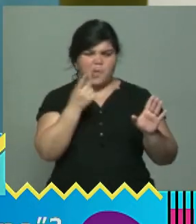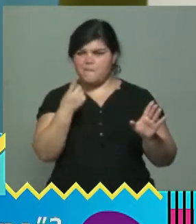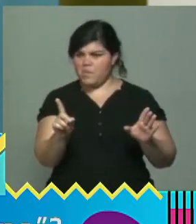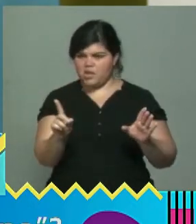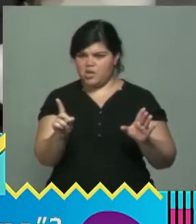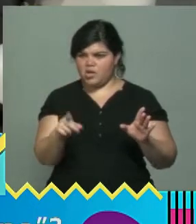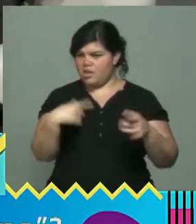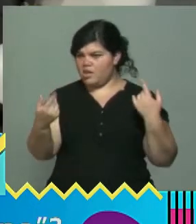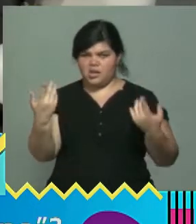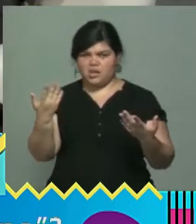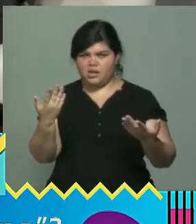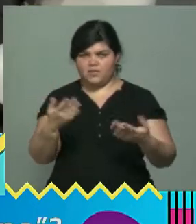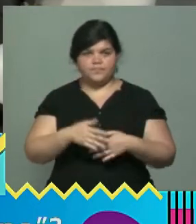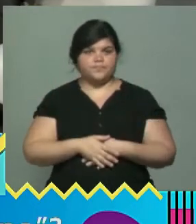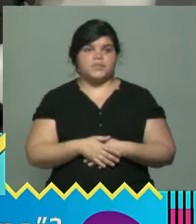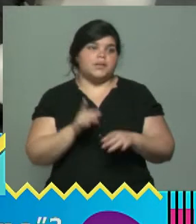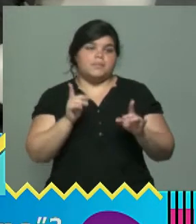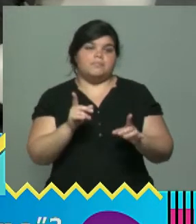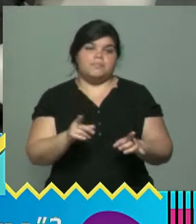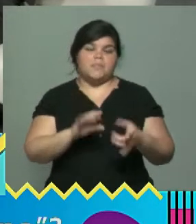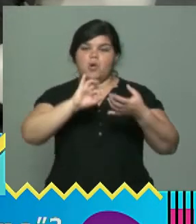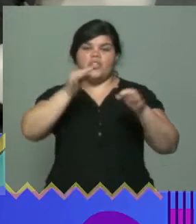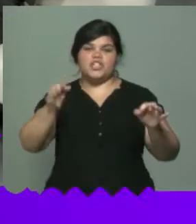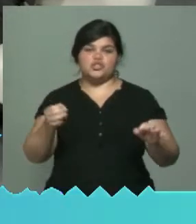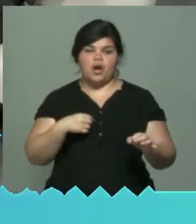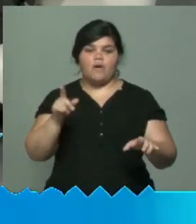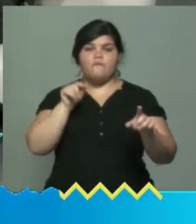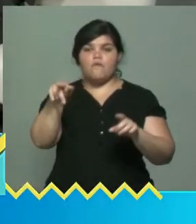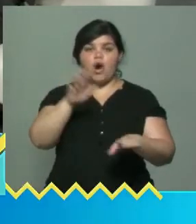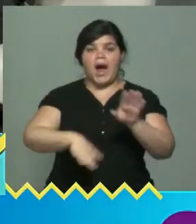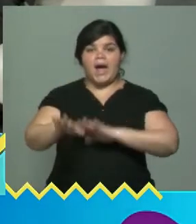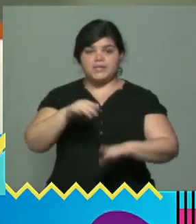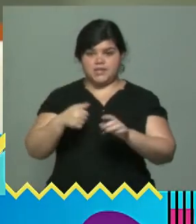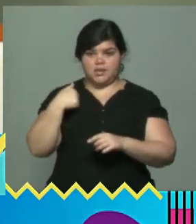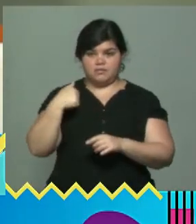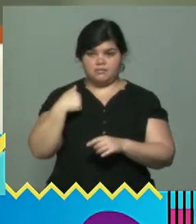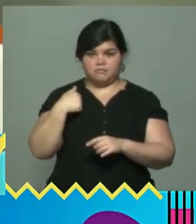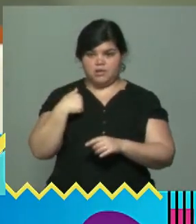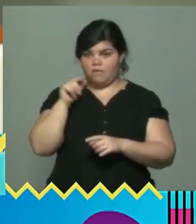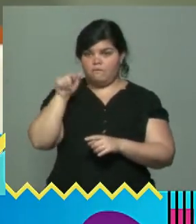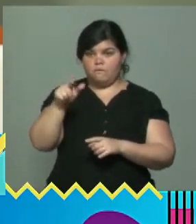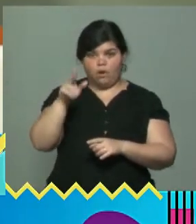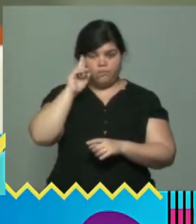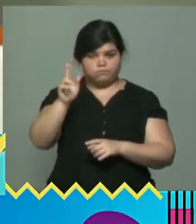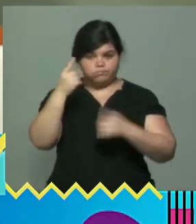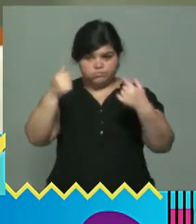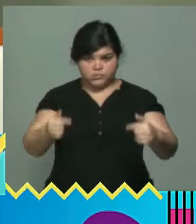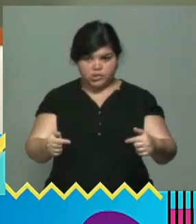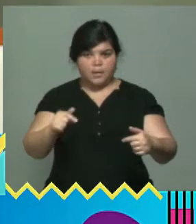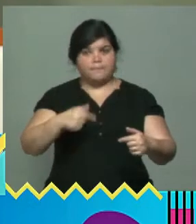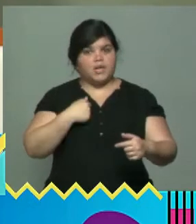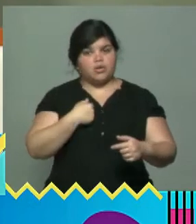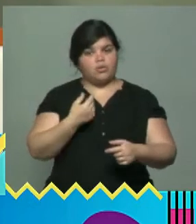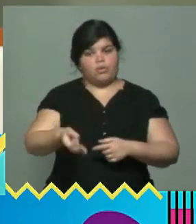de... Bueno, hay un dicho que dice, haz lo que yo digo, no lo que yo hago. Digo, ahí tenemos esa discordancia entre lo que realmente uno ve desde